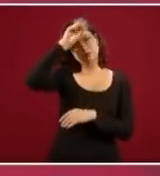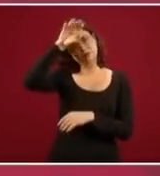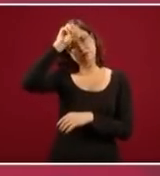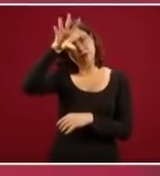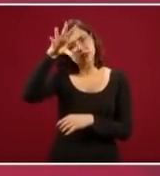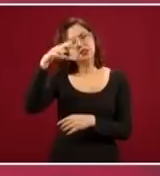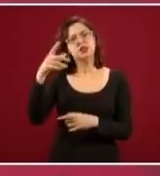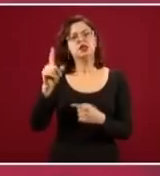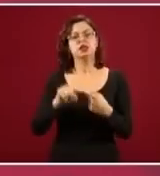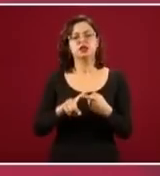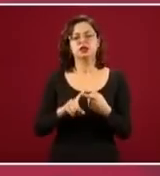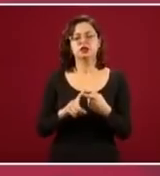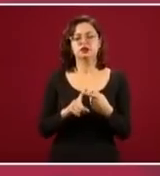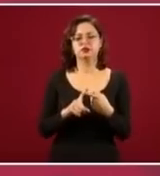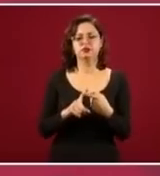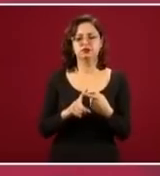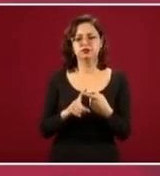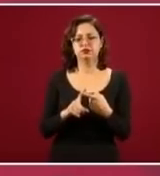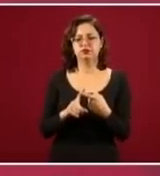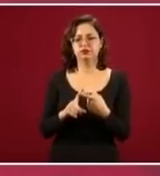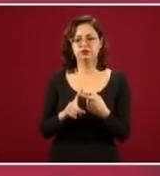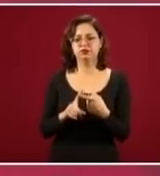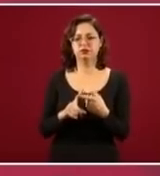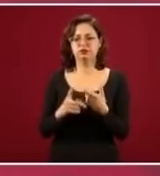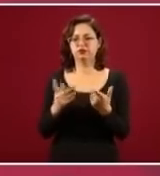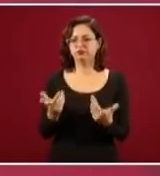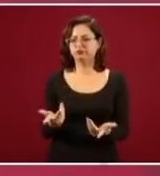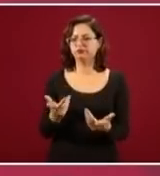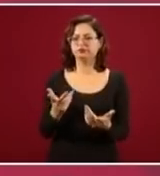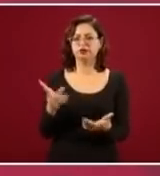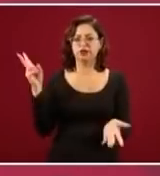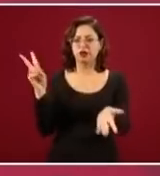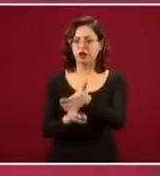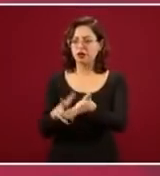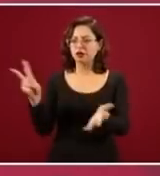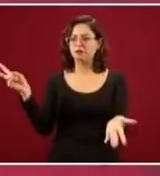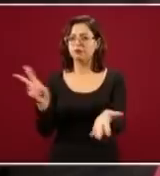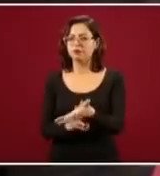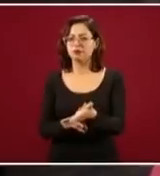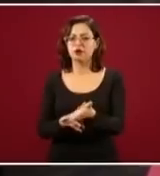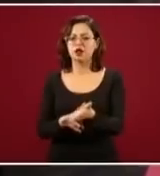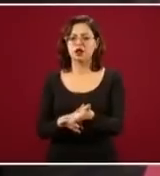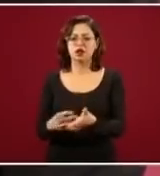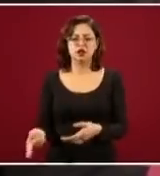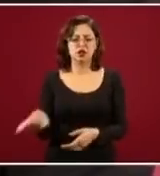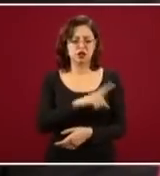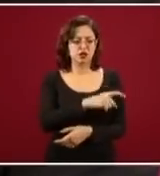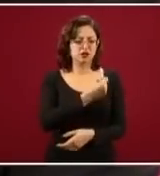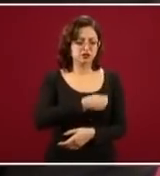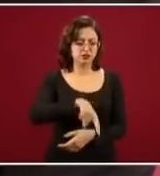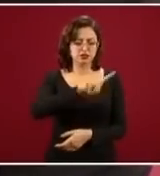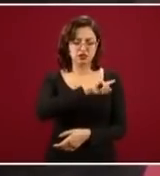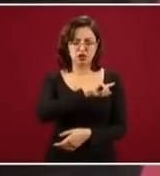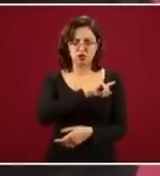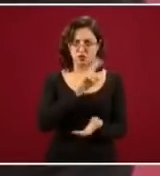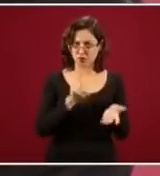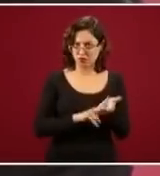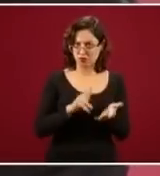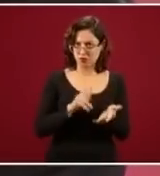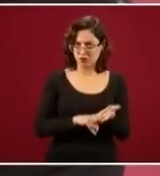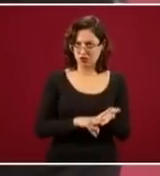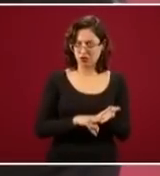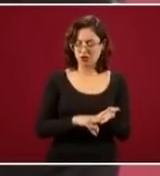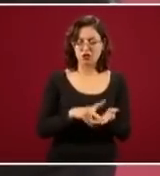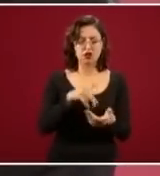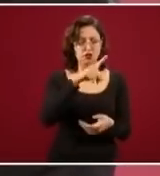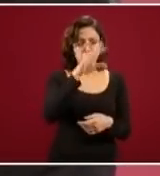esté, ¿sí?, por encima, que valga más que la salud o que el